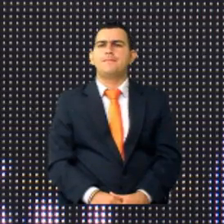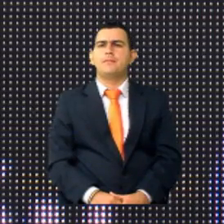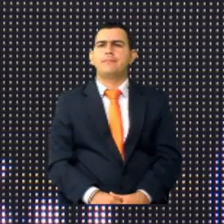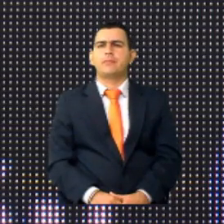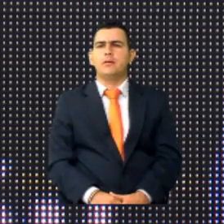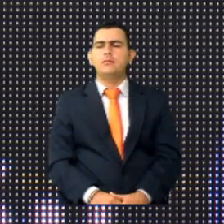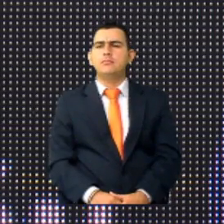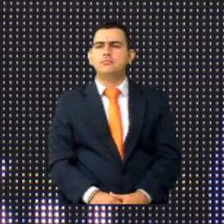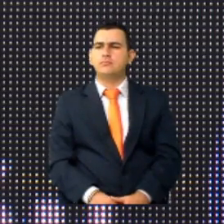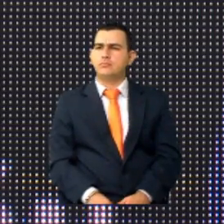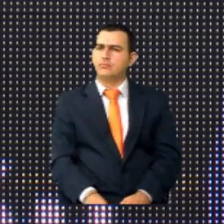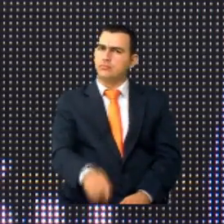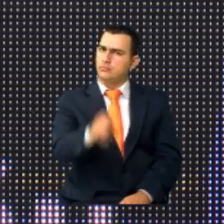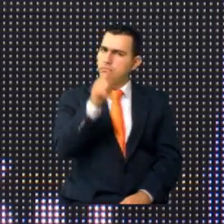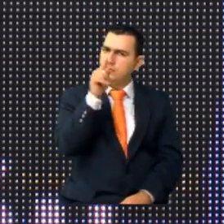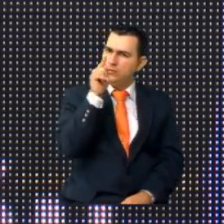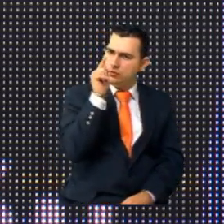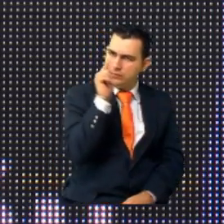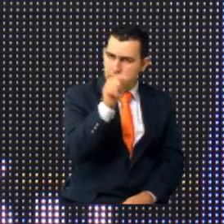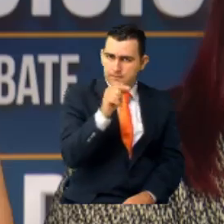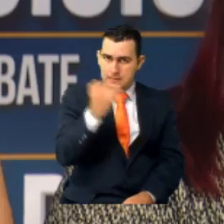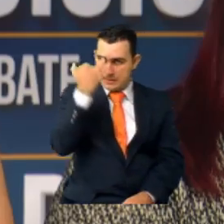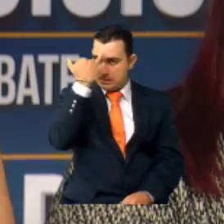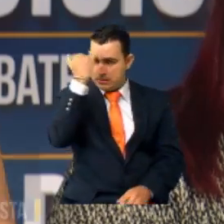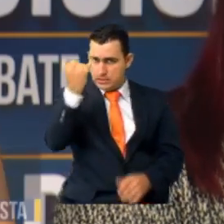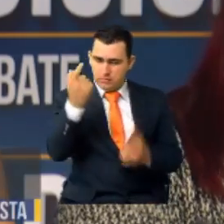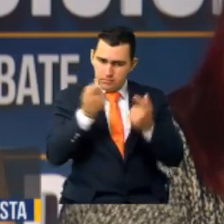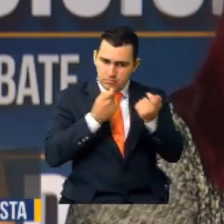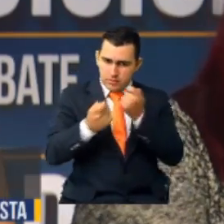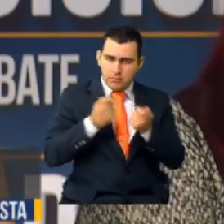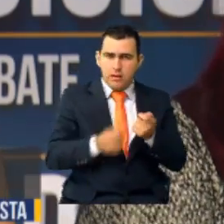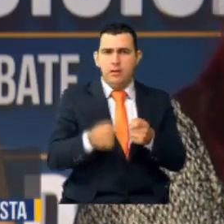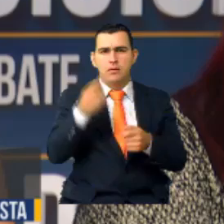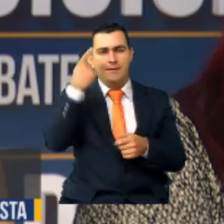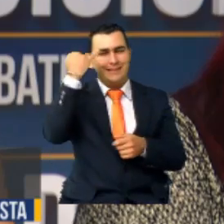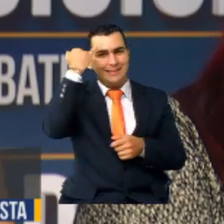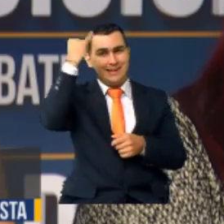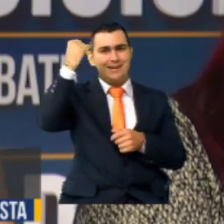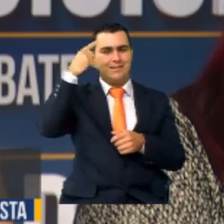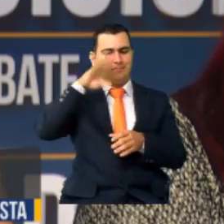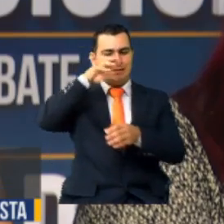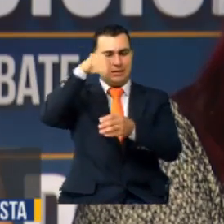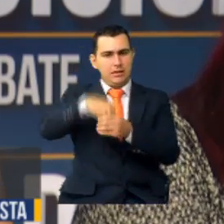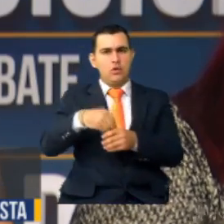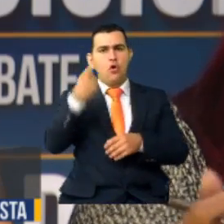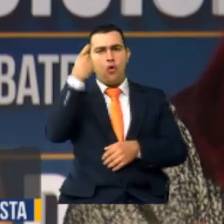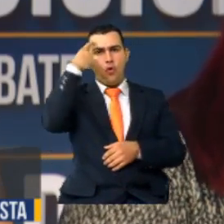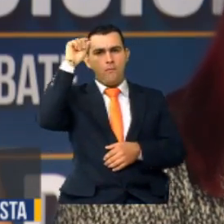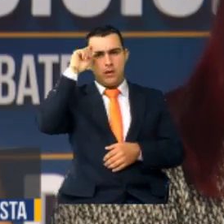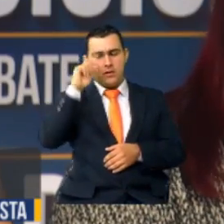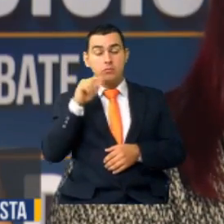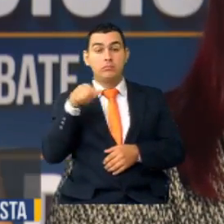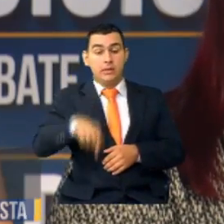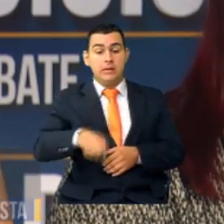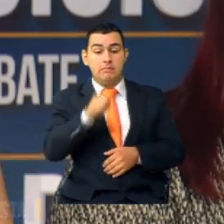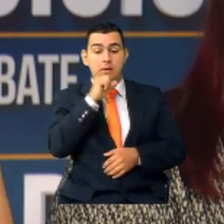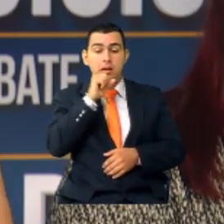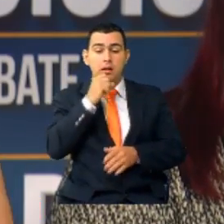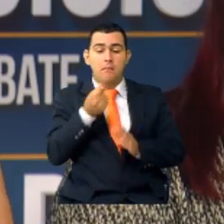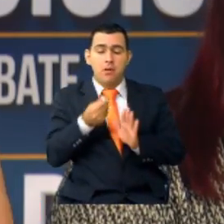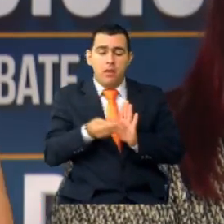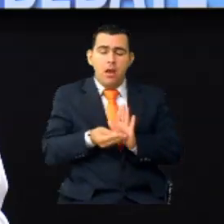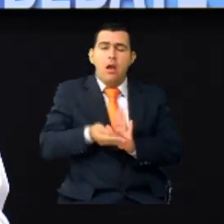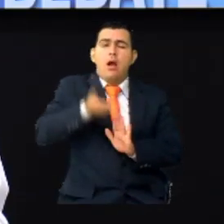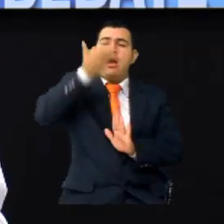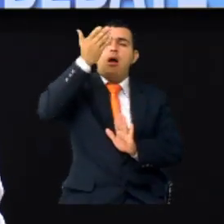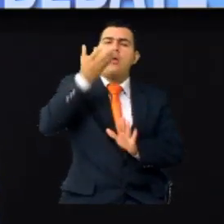¿qué estrategia implementaría usted en su gobierno para reducir los altos costos de la vivienda en la ciudad? Bueno,